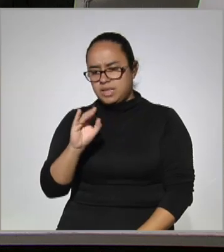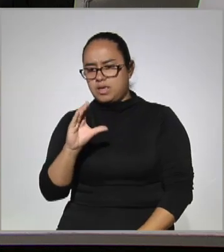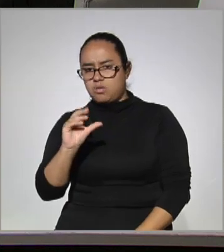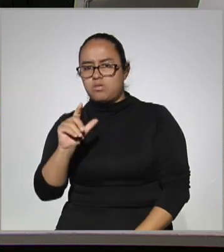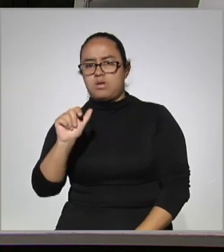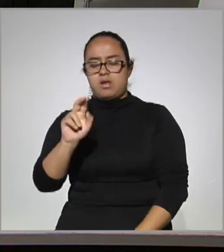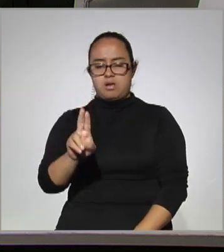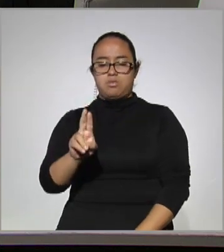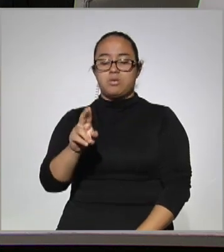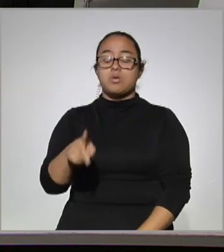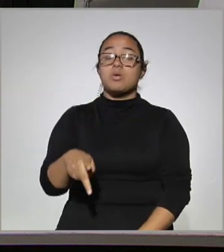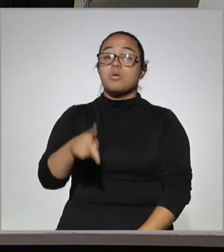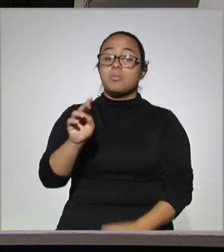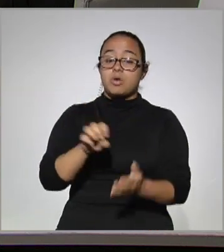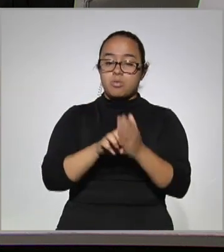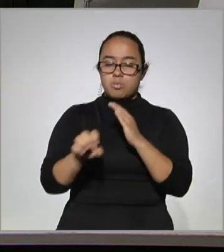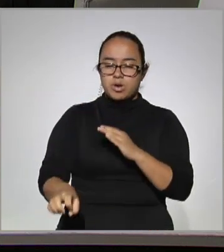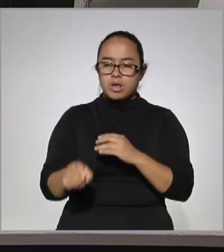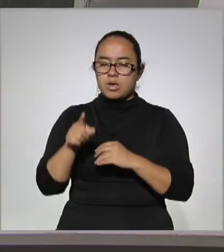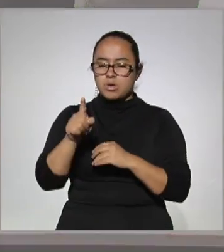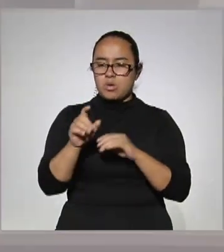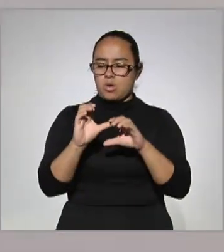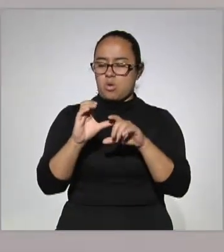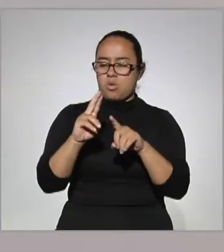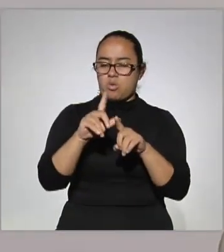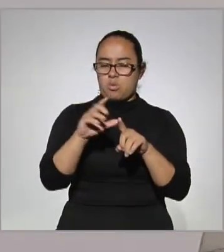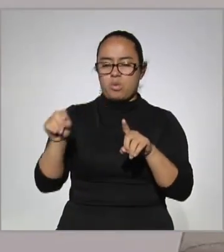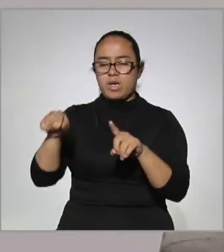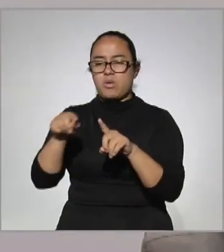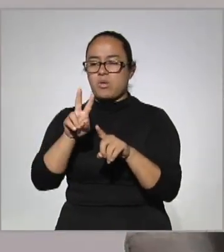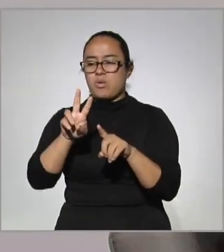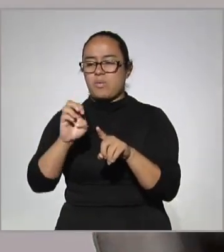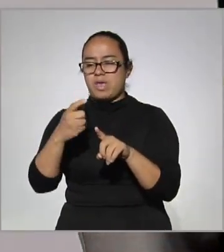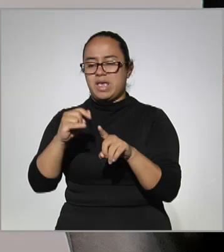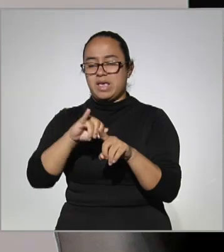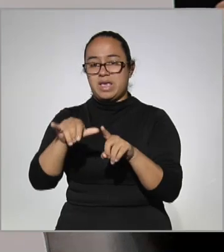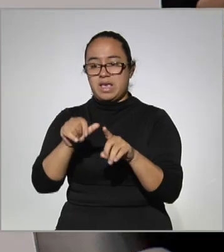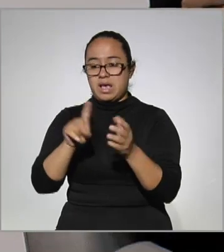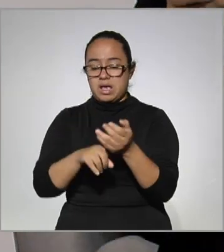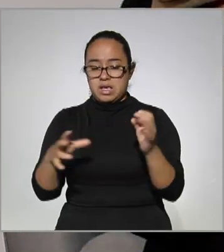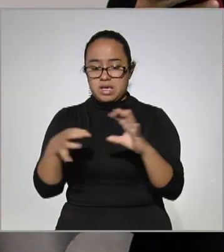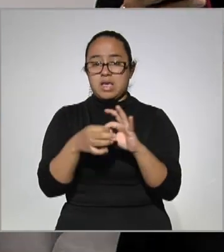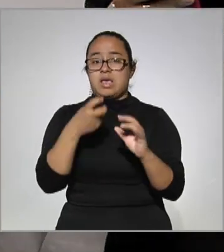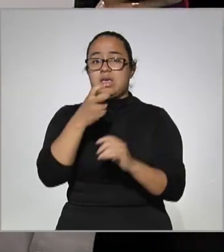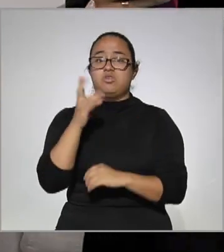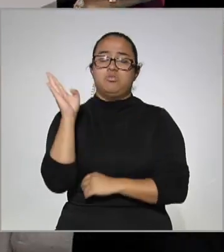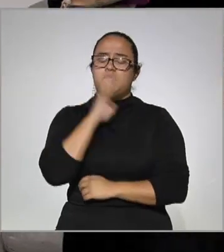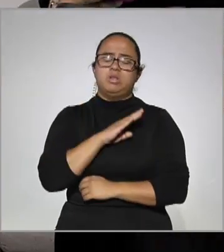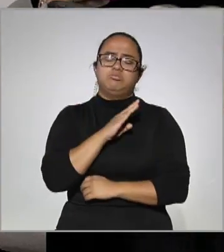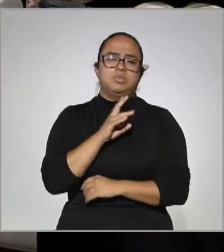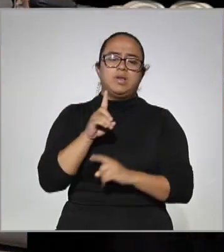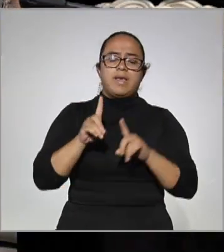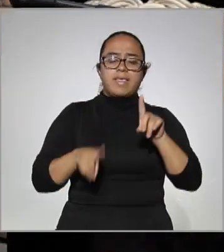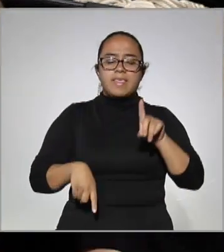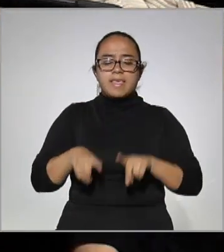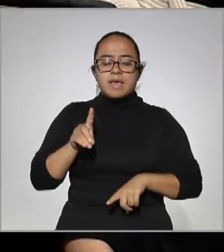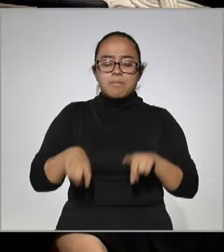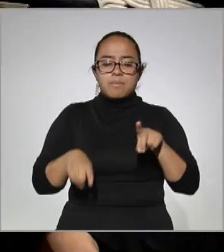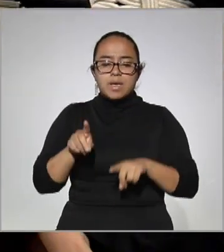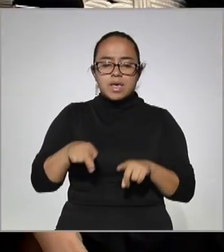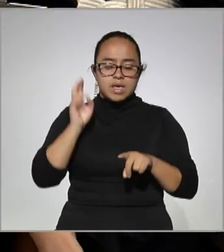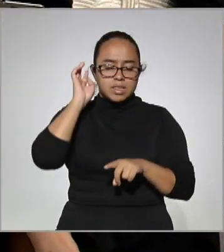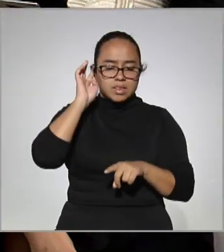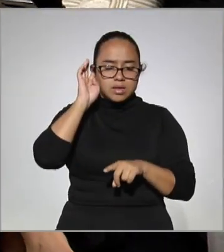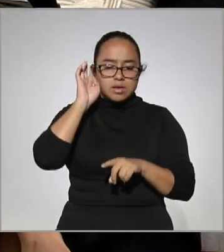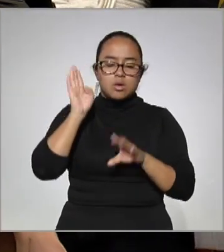hecho de que se haya quedado ahí el cachito de cuello pegado a la vejiga no va a alterar la citología. Va a depender mucho del tipo